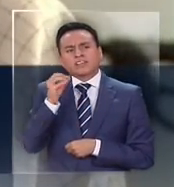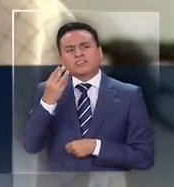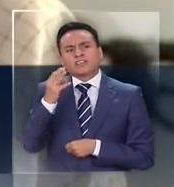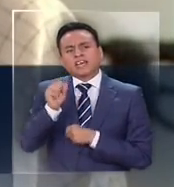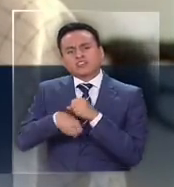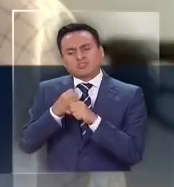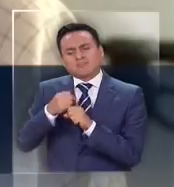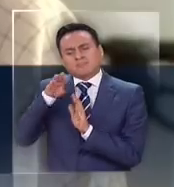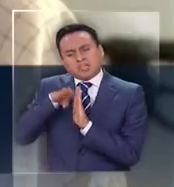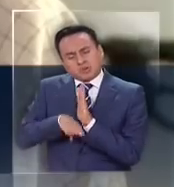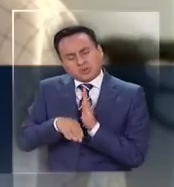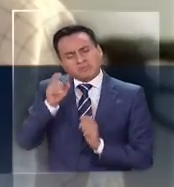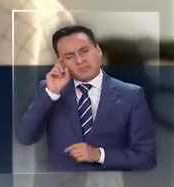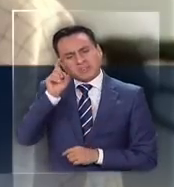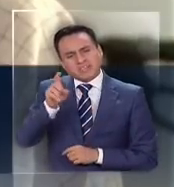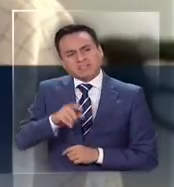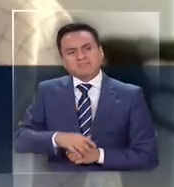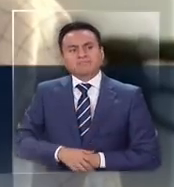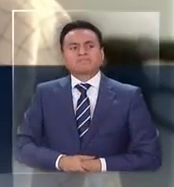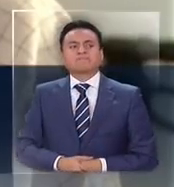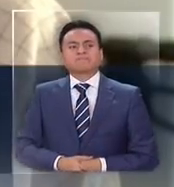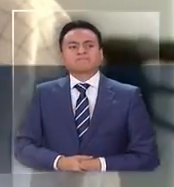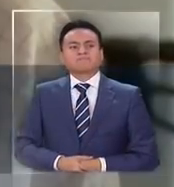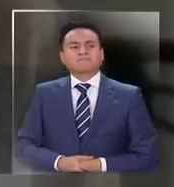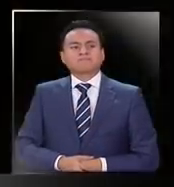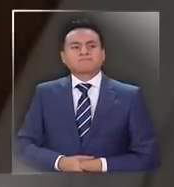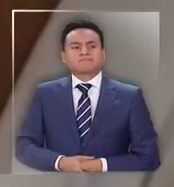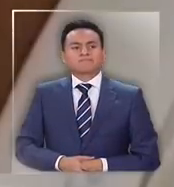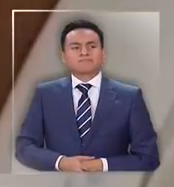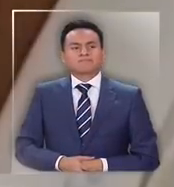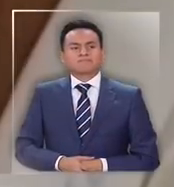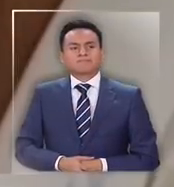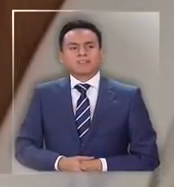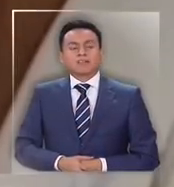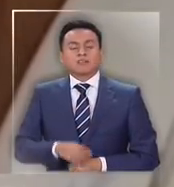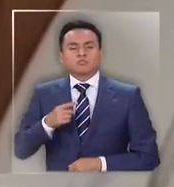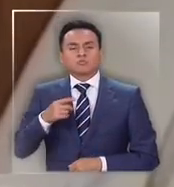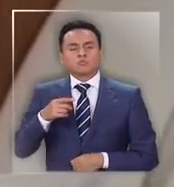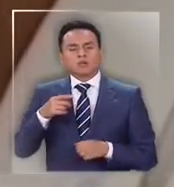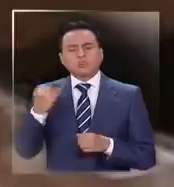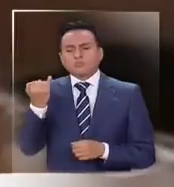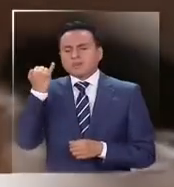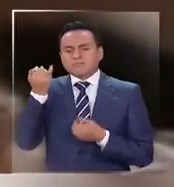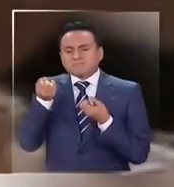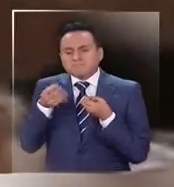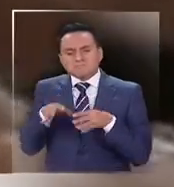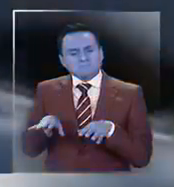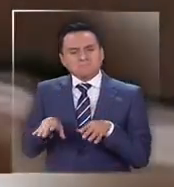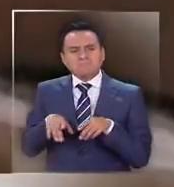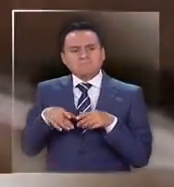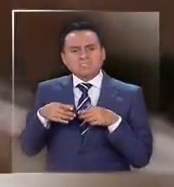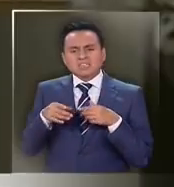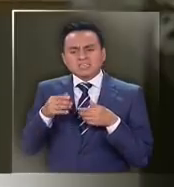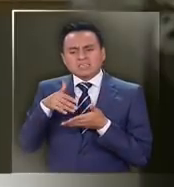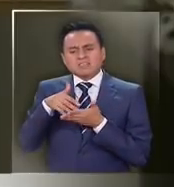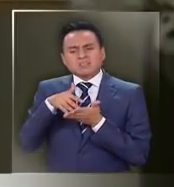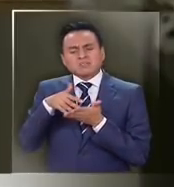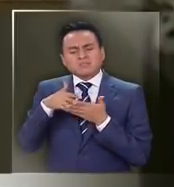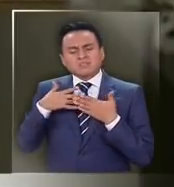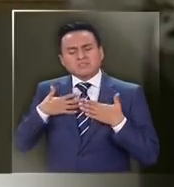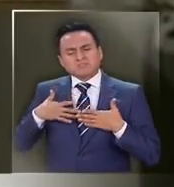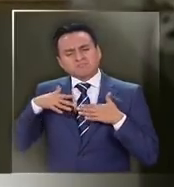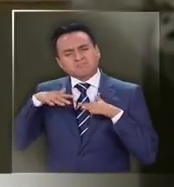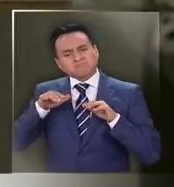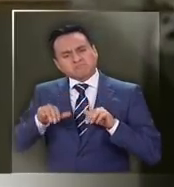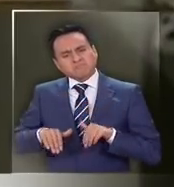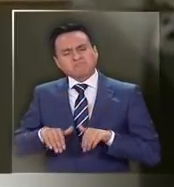be 20 or 30 years younger. Su pérdida de autonomía, su progresivo debilitamiento físico en los